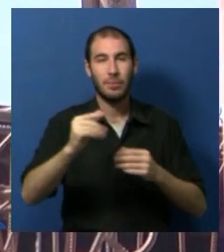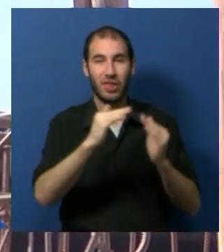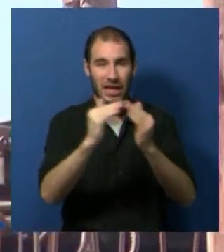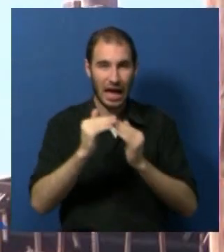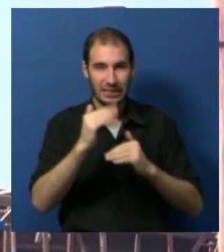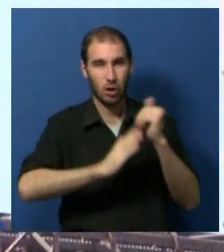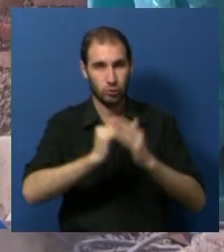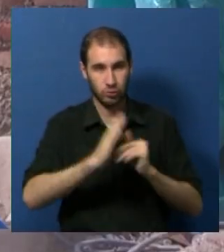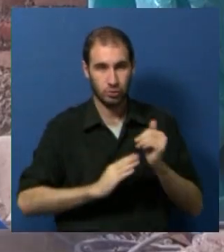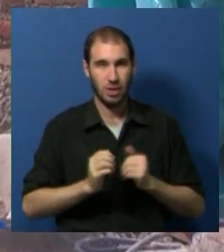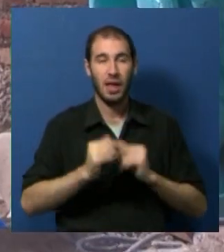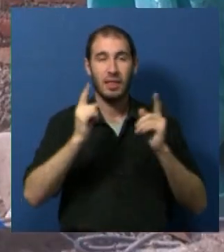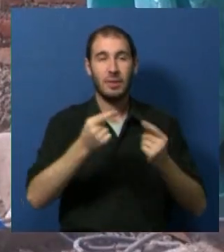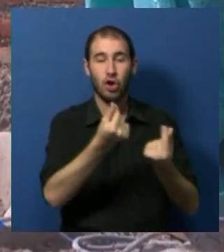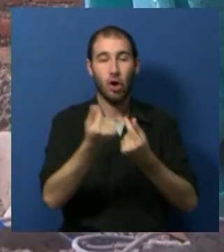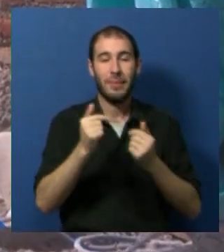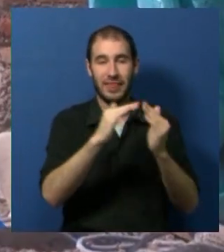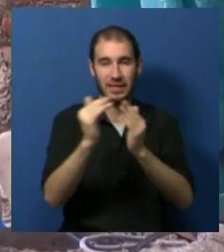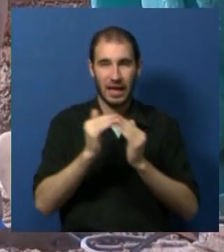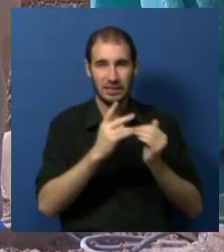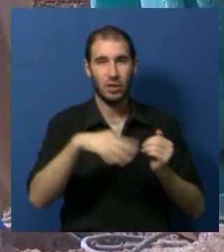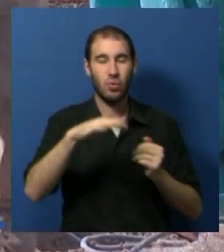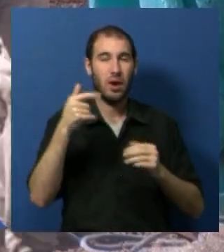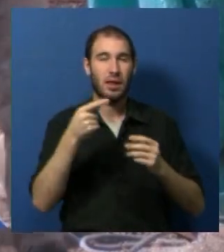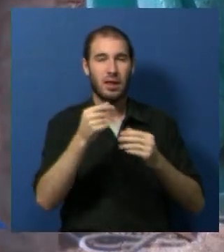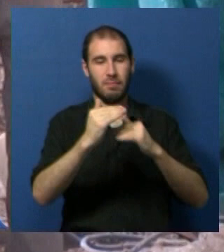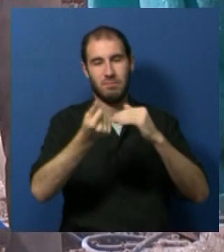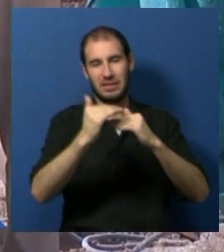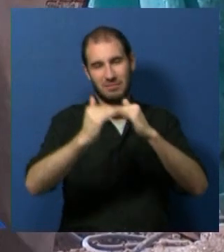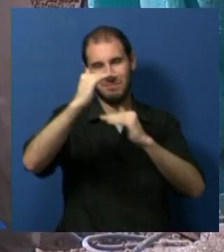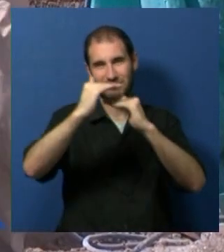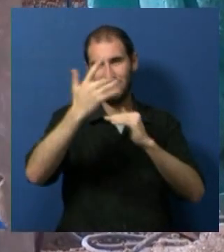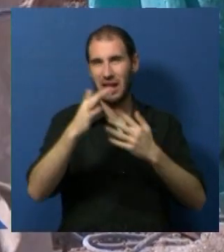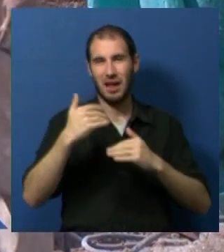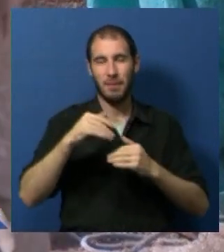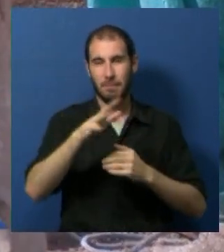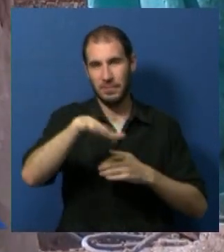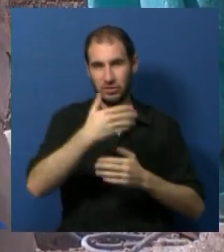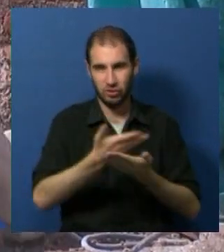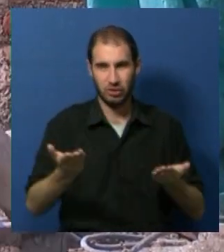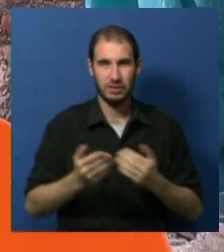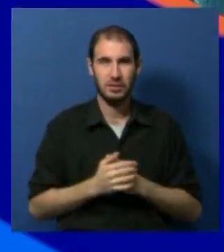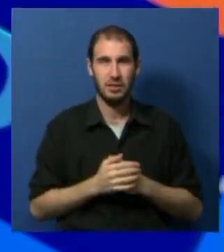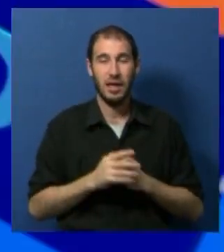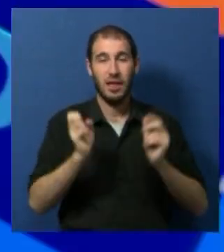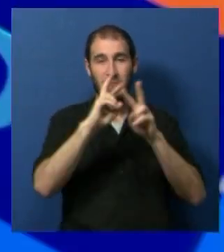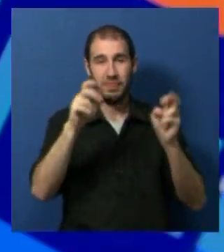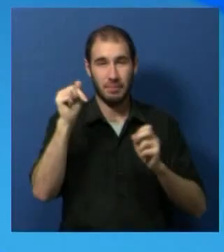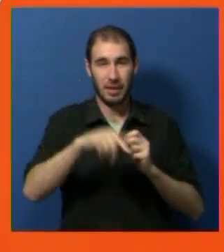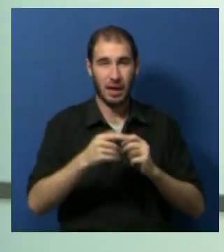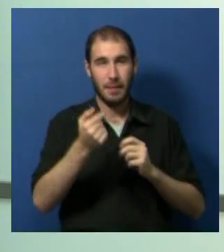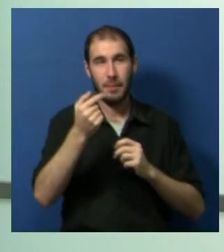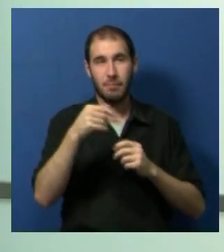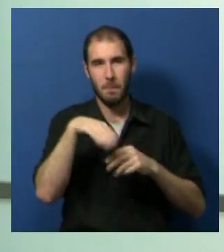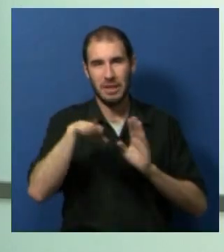para la construcción y compra de viviendas de los sectores de ingresos medios de la población. Sobre este tema y varios más